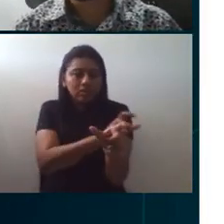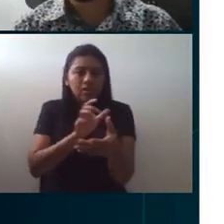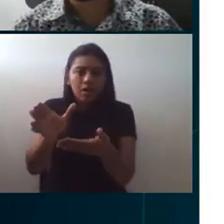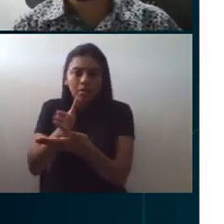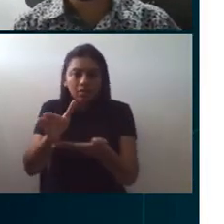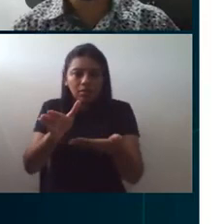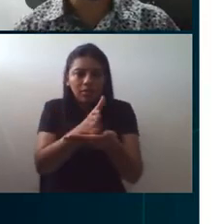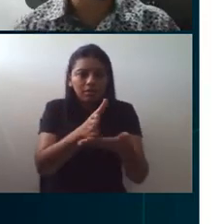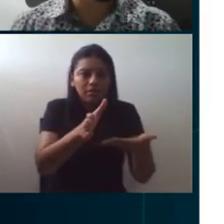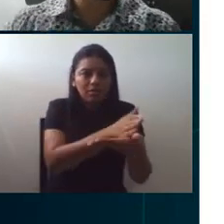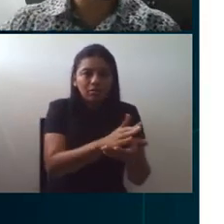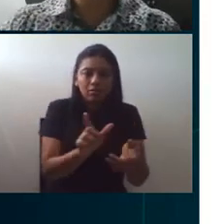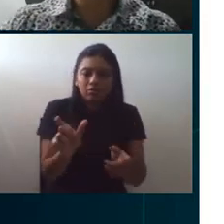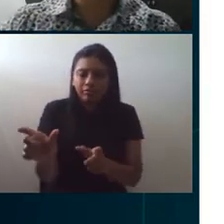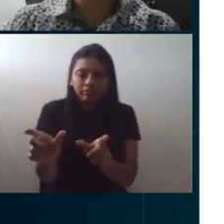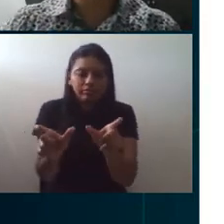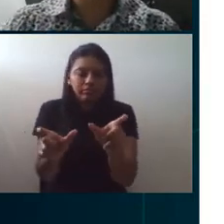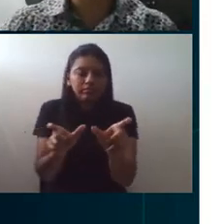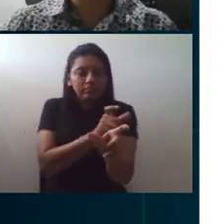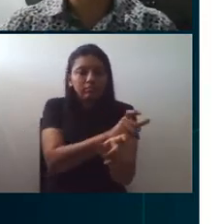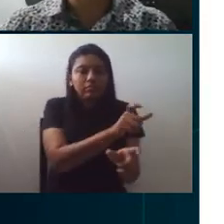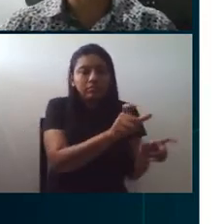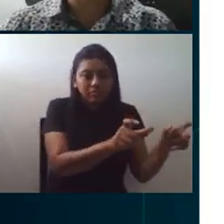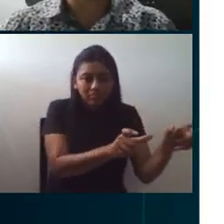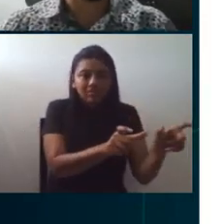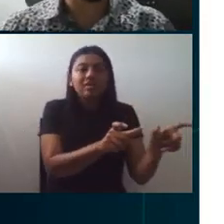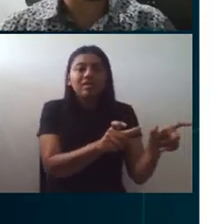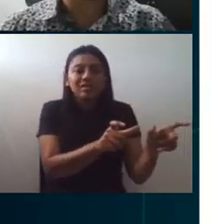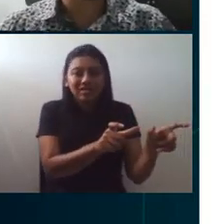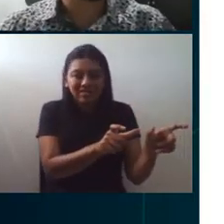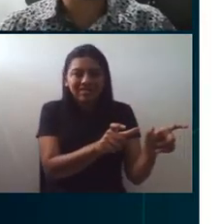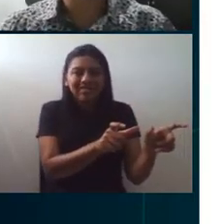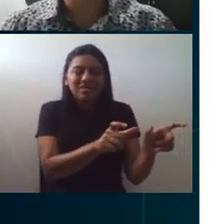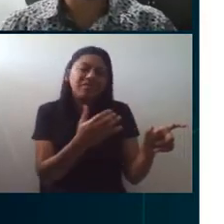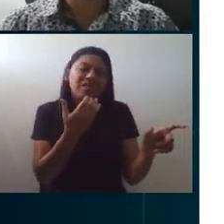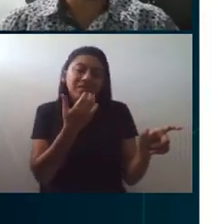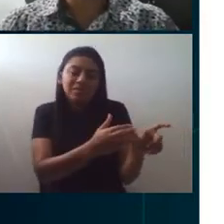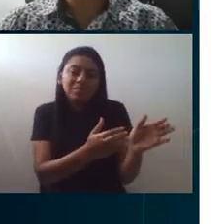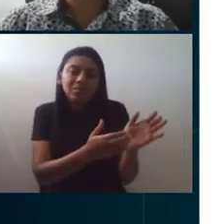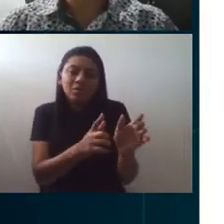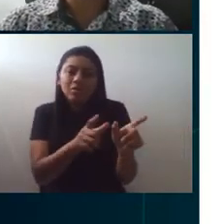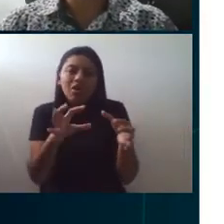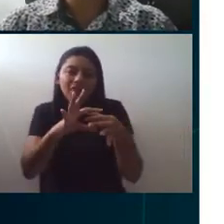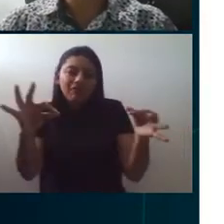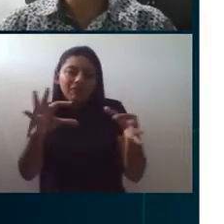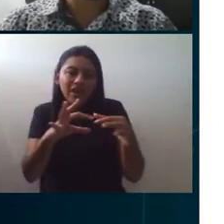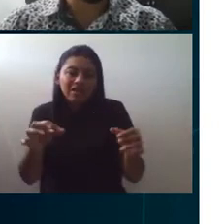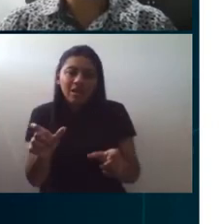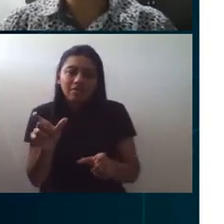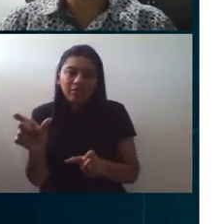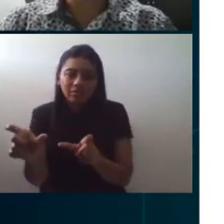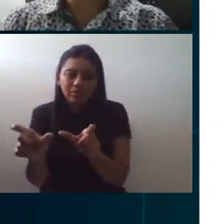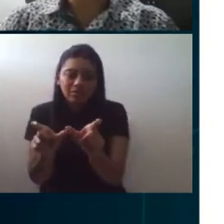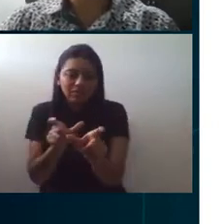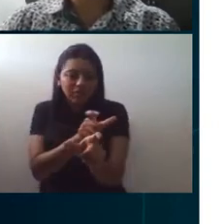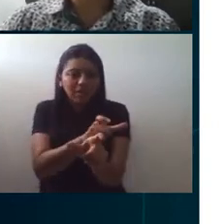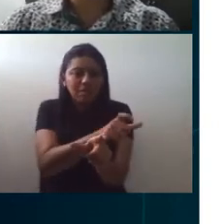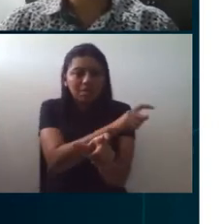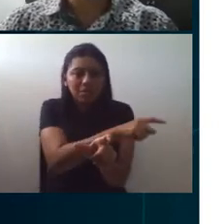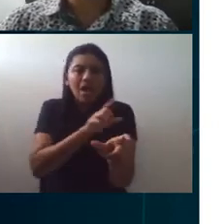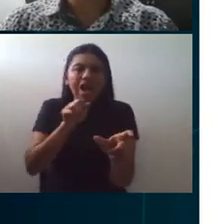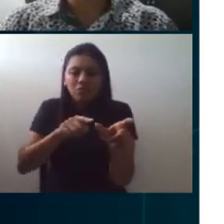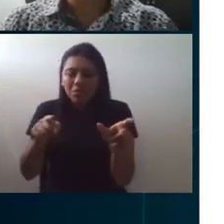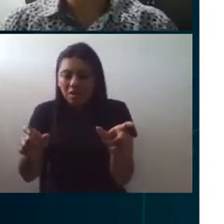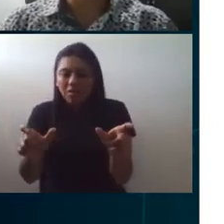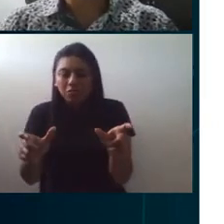mucho más refinada, pero queda un paso bien importante, y es quitar las palabras basura, por así llamarlas, en inglés las llaman las stop words, y es poderle